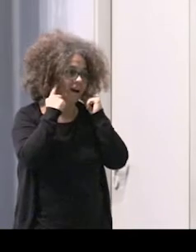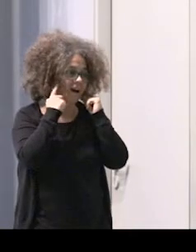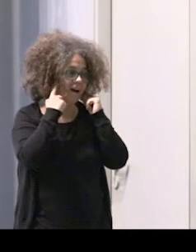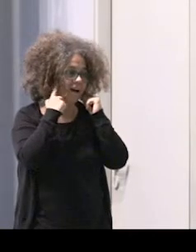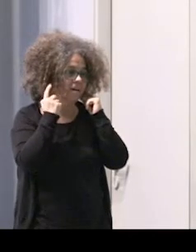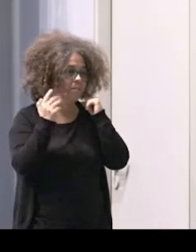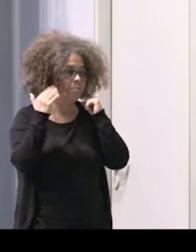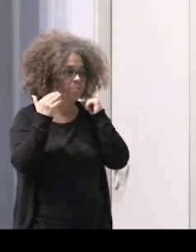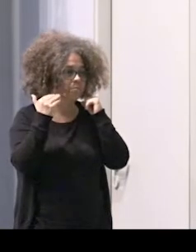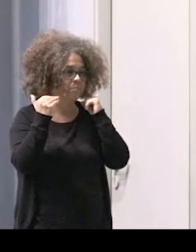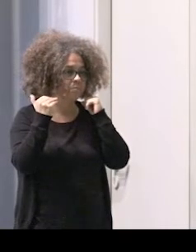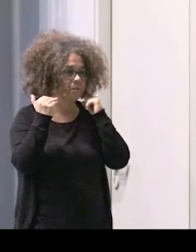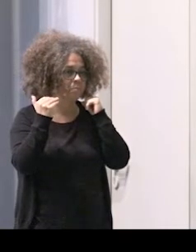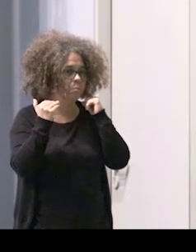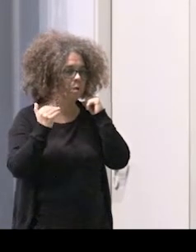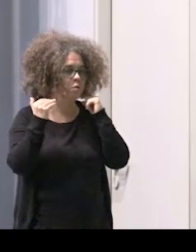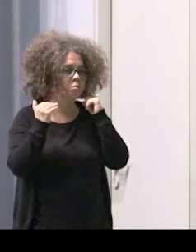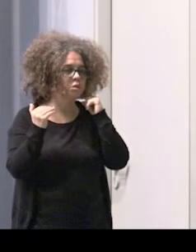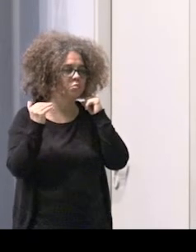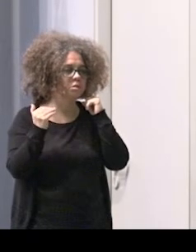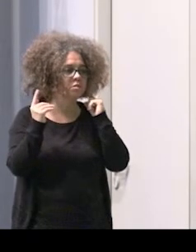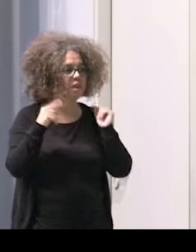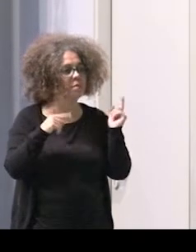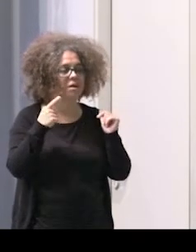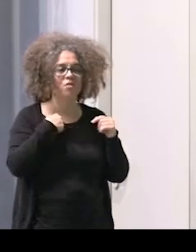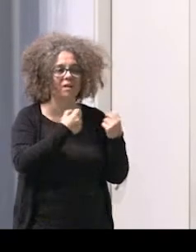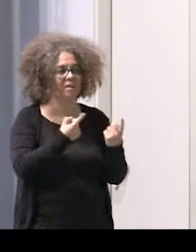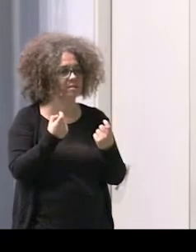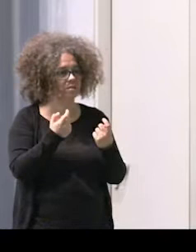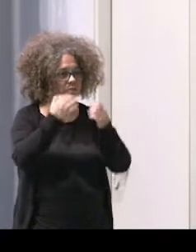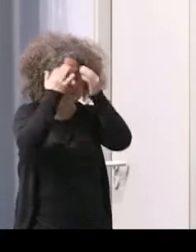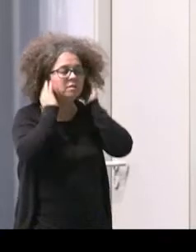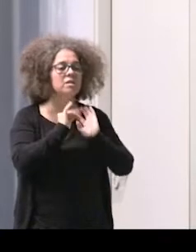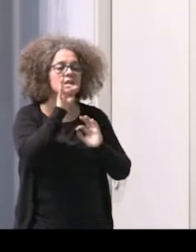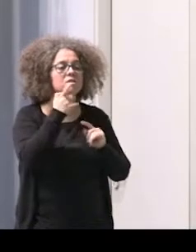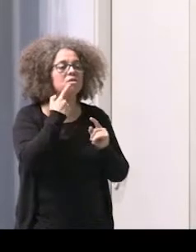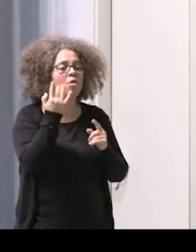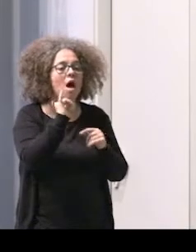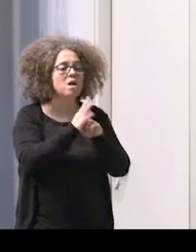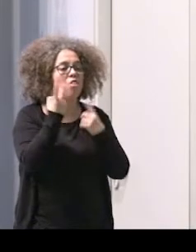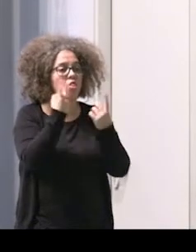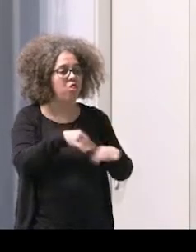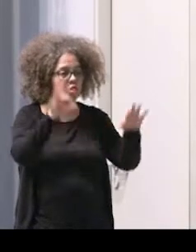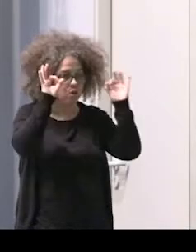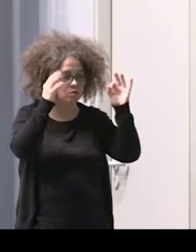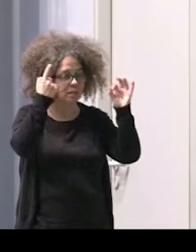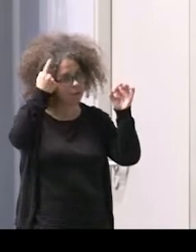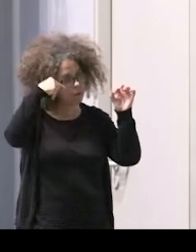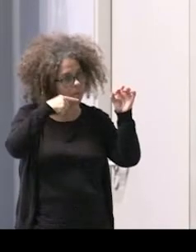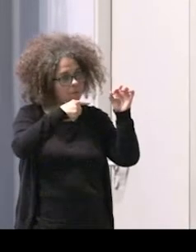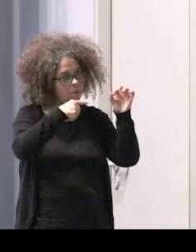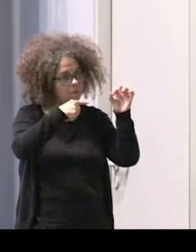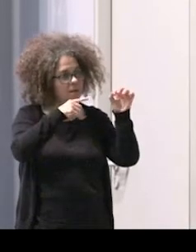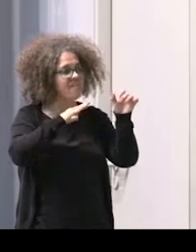haciendo que se mueva menos y al revés, estamos haciendo que en el implante, una persona que lleva 2 implantes, el sonido que recibe un implante